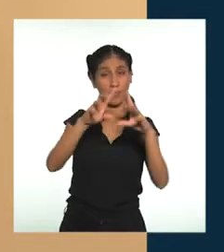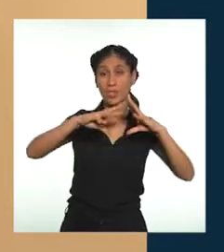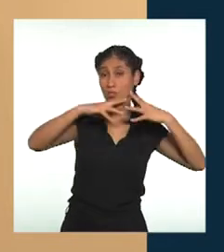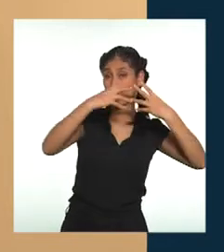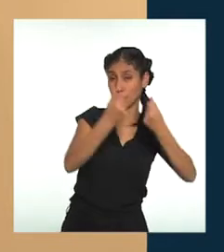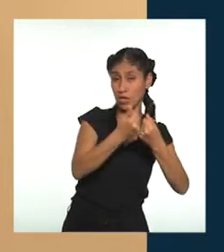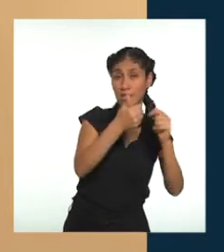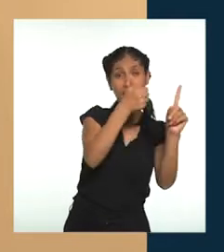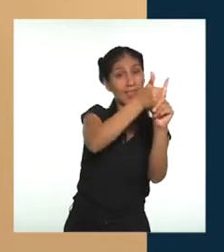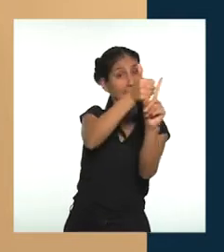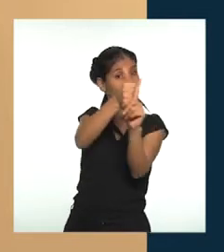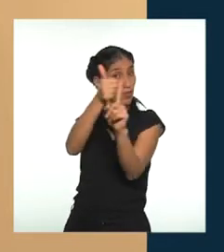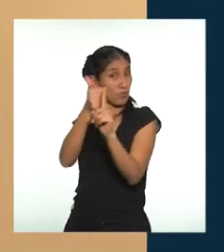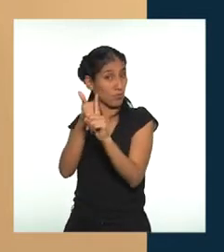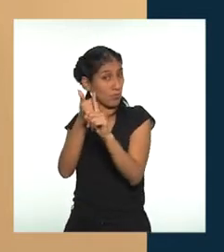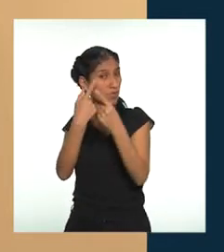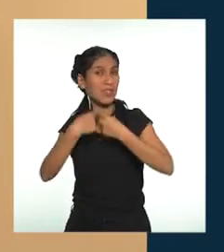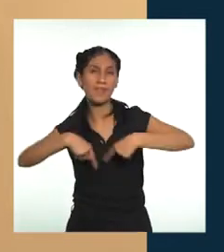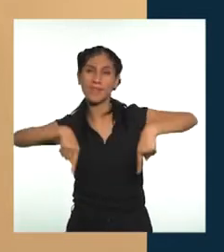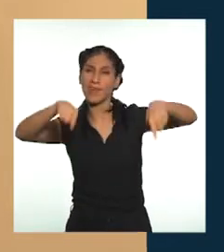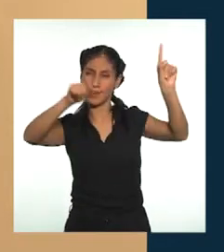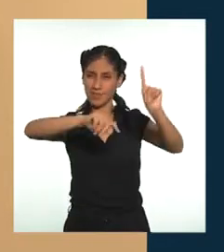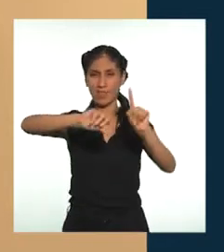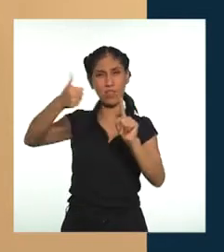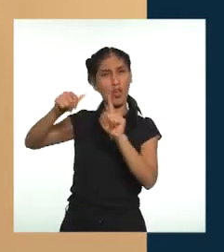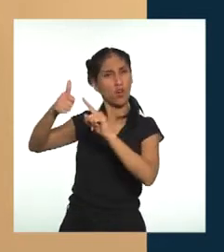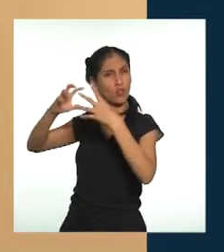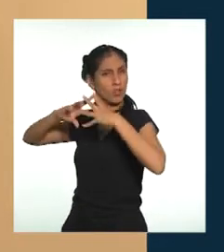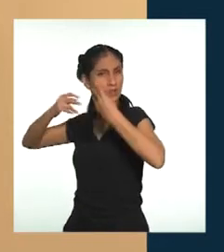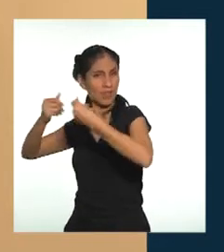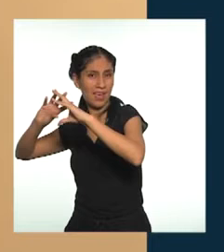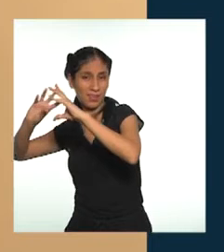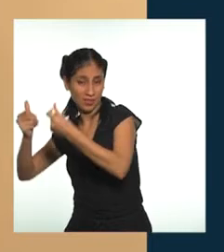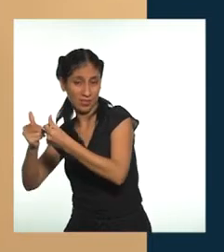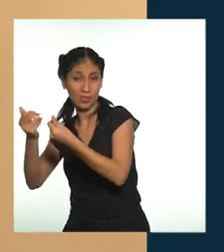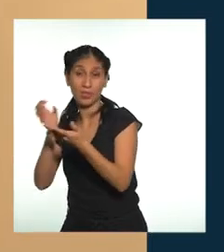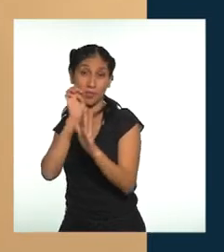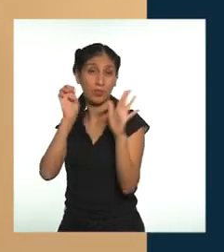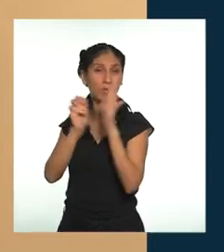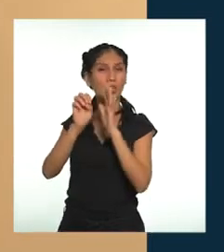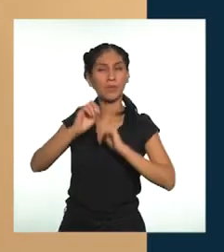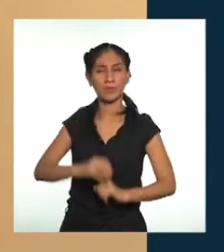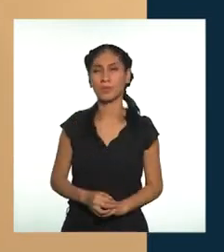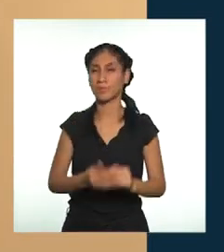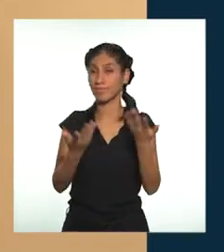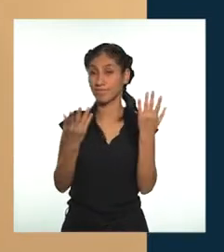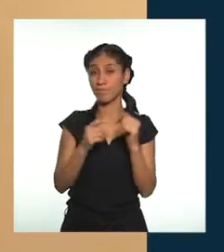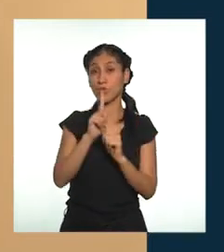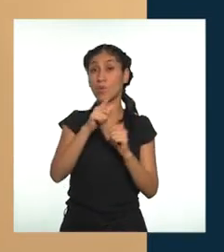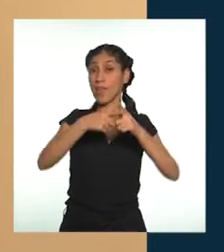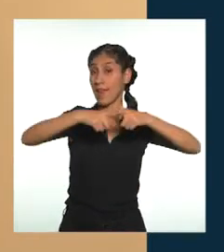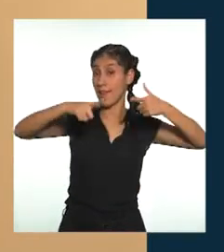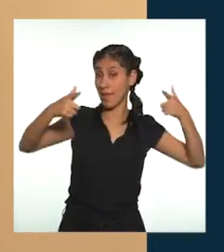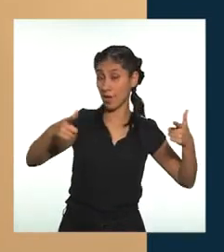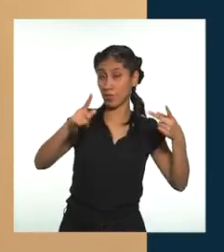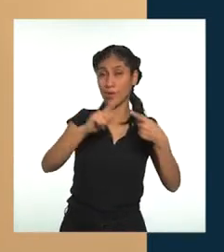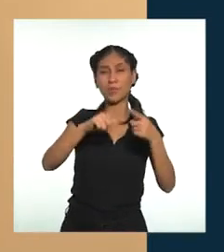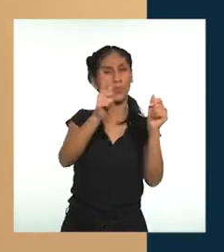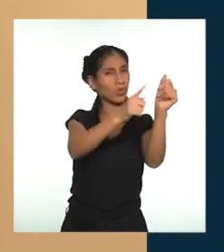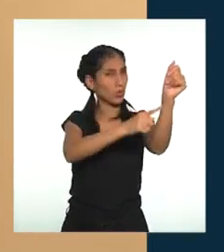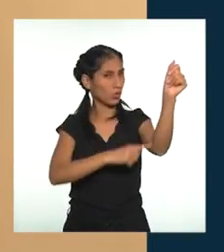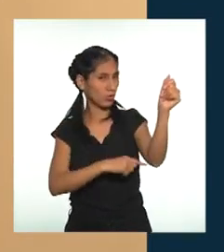y sociales propias distintas de otras poblaciones. Por ejemplo, una